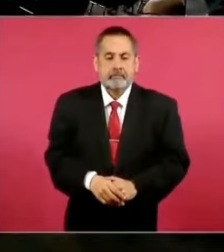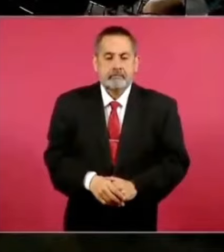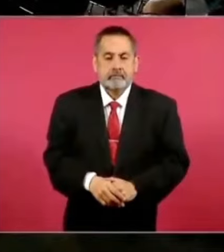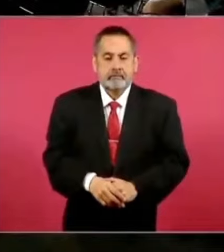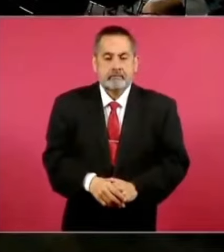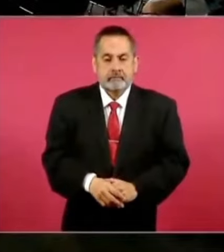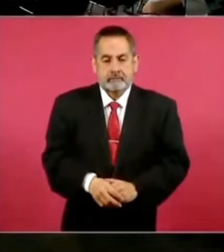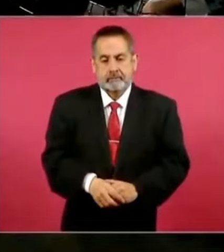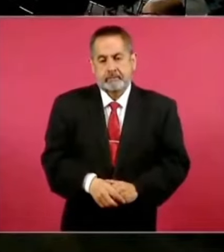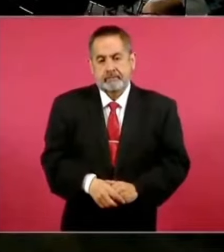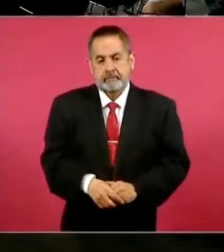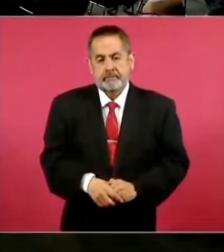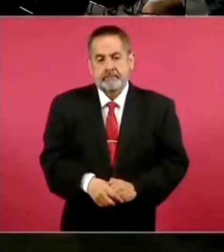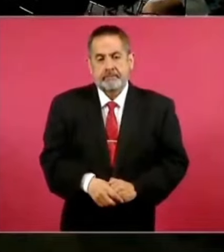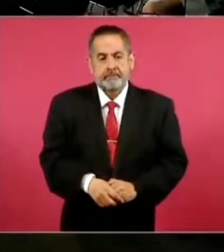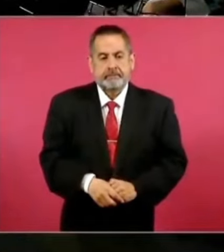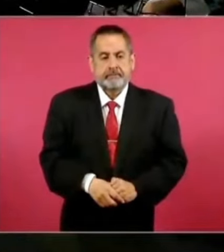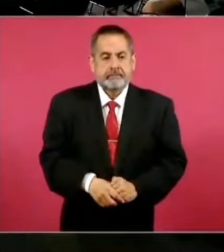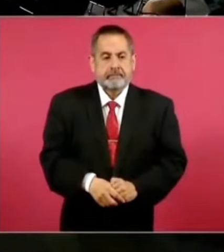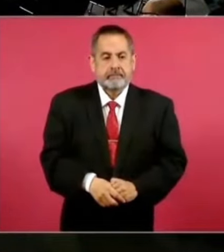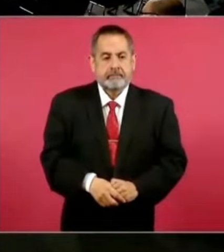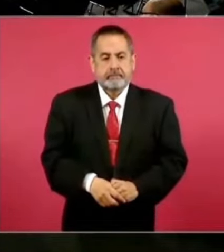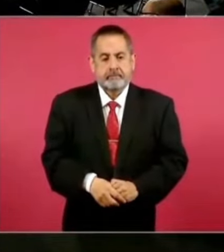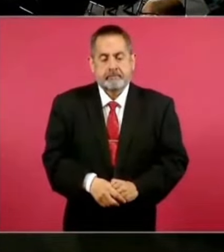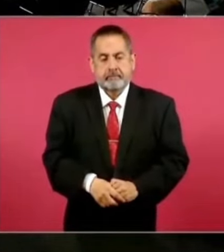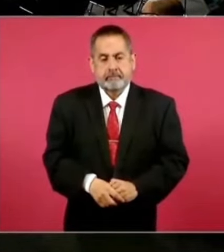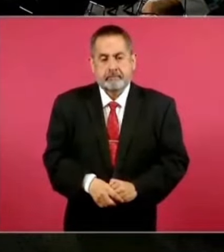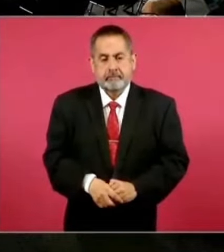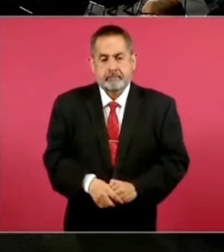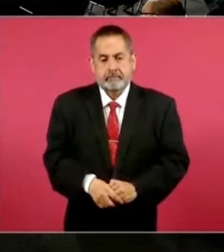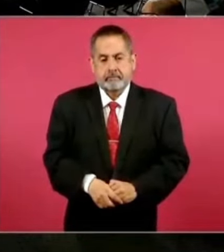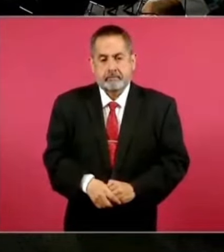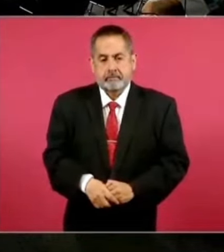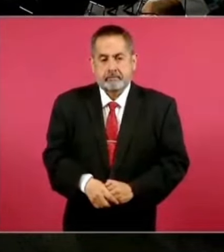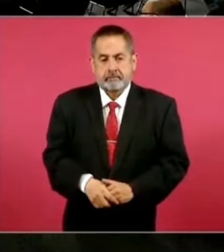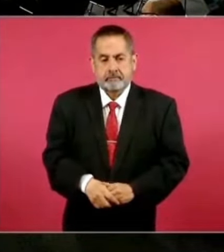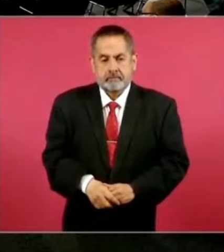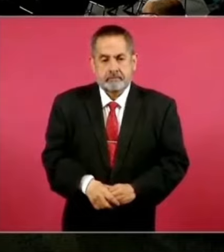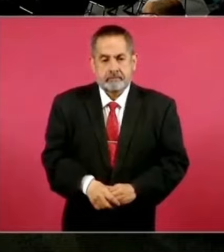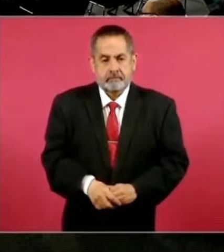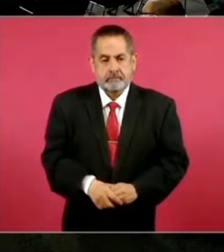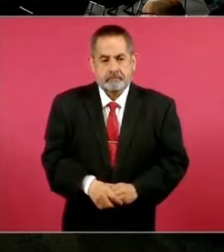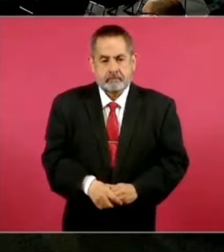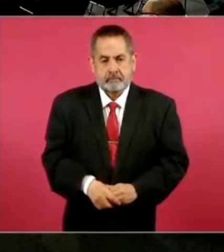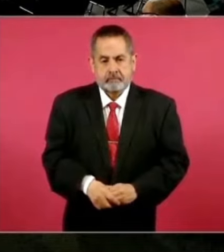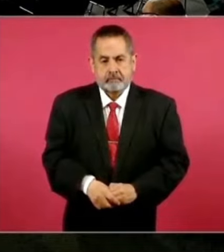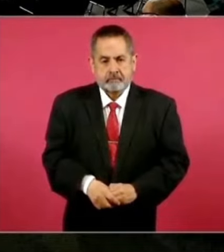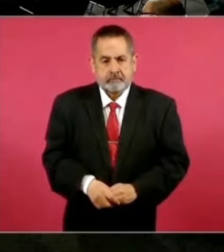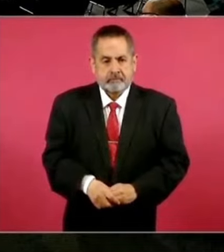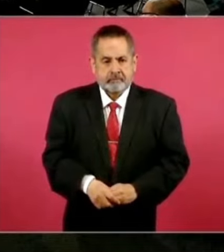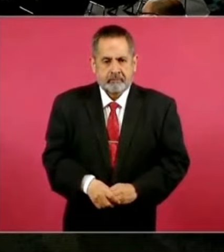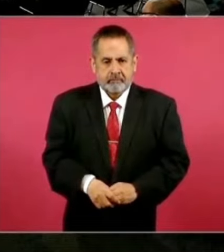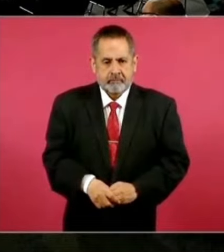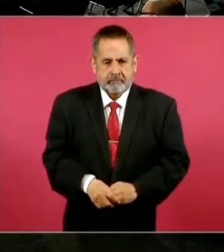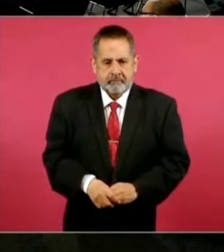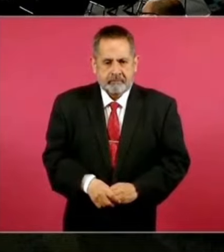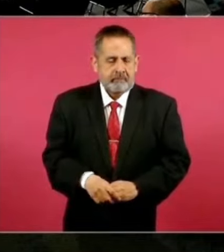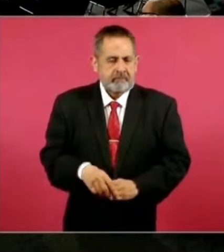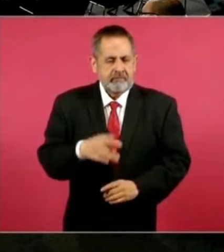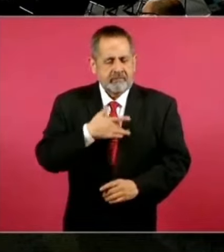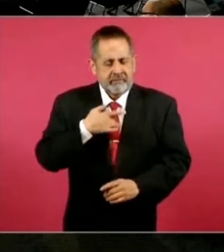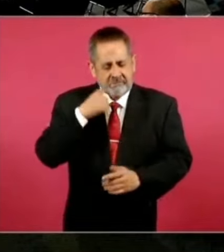De prevención contra las adicciones. Seguramente en una de las reuniones